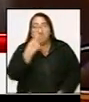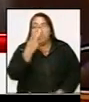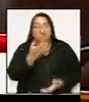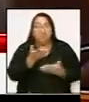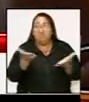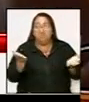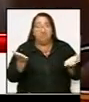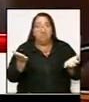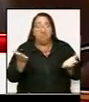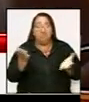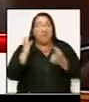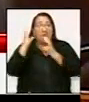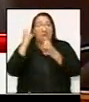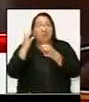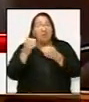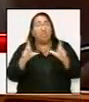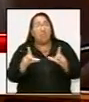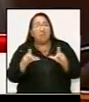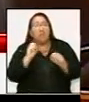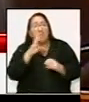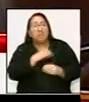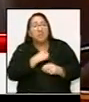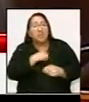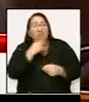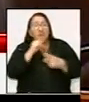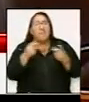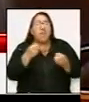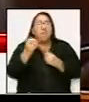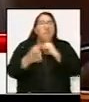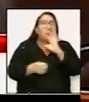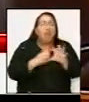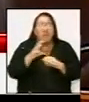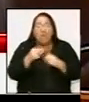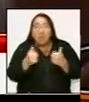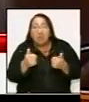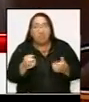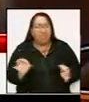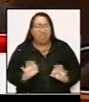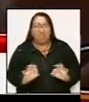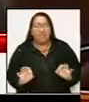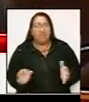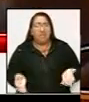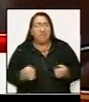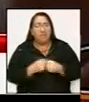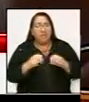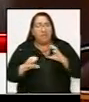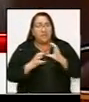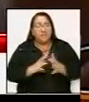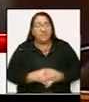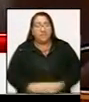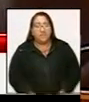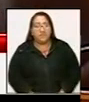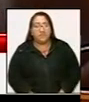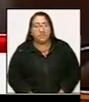campaña impulsada del Ministerio de la Mujer, ¿no?, de manera intensiva en los medios de